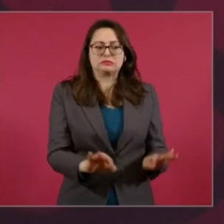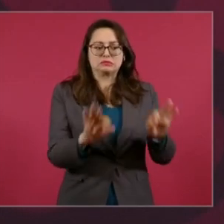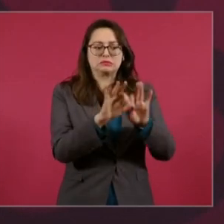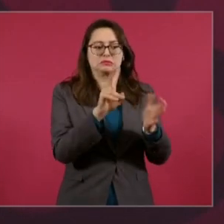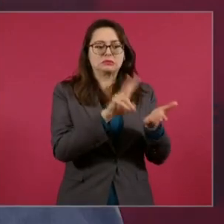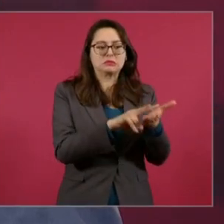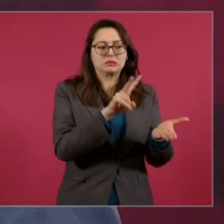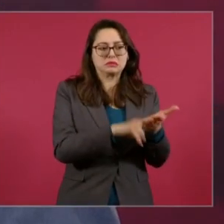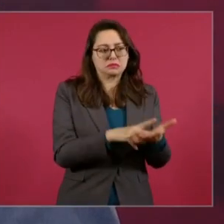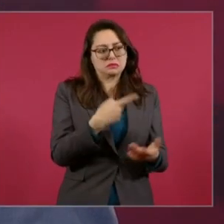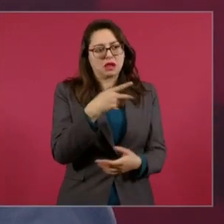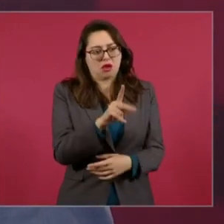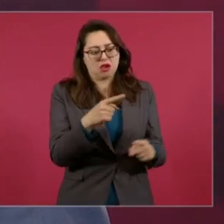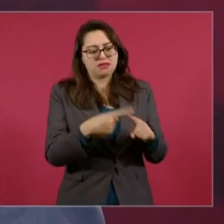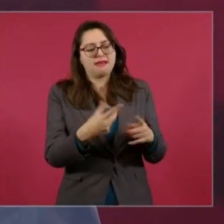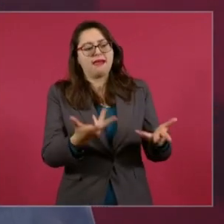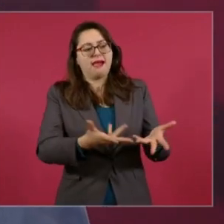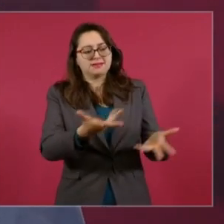el trabajo.